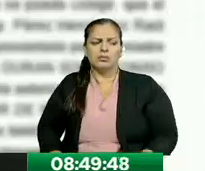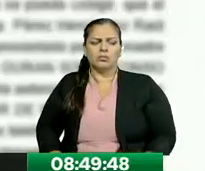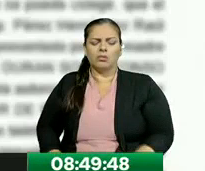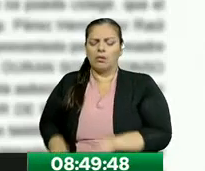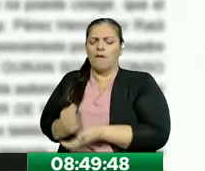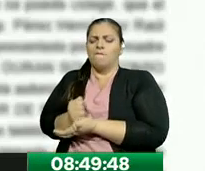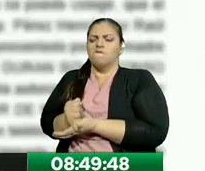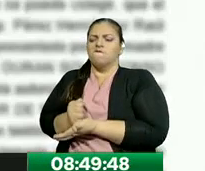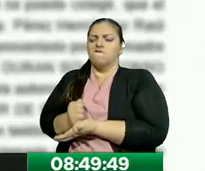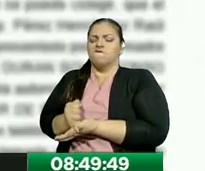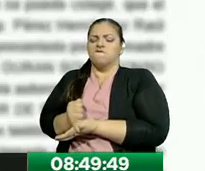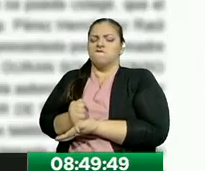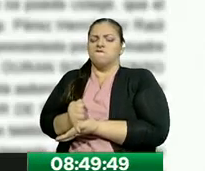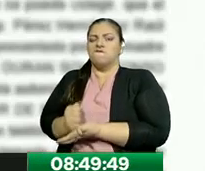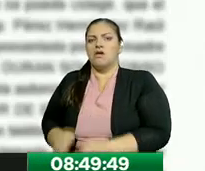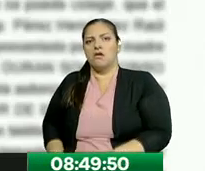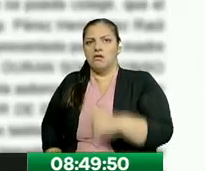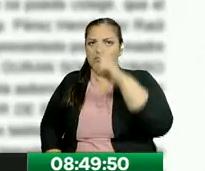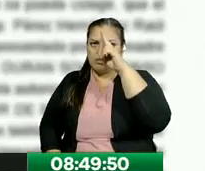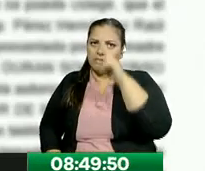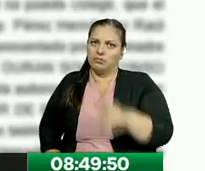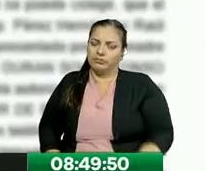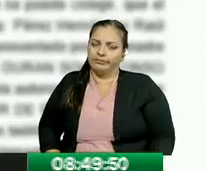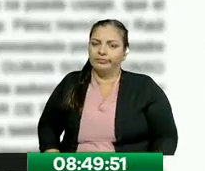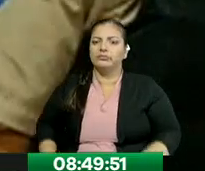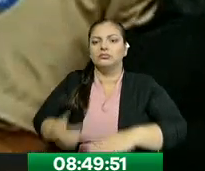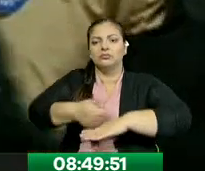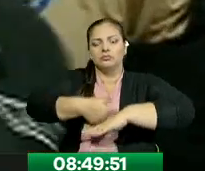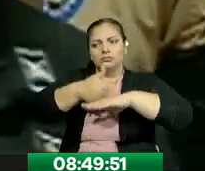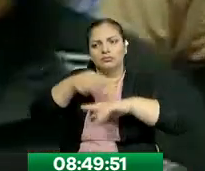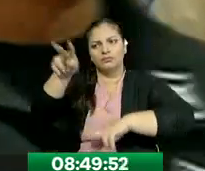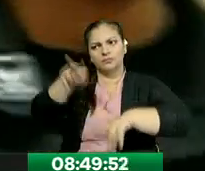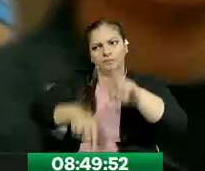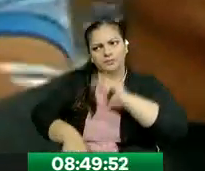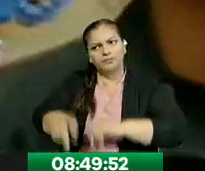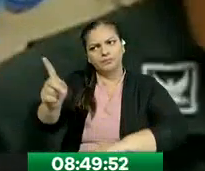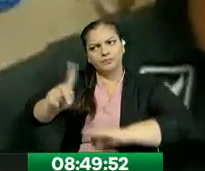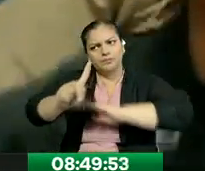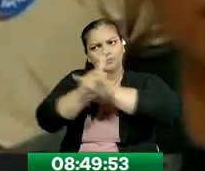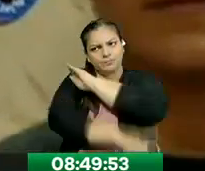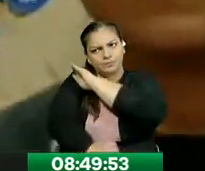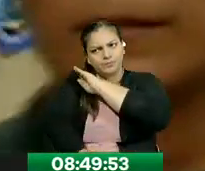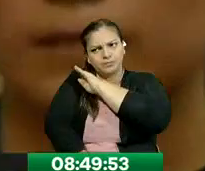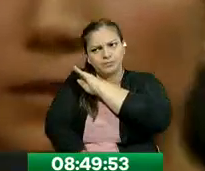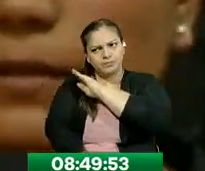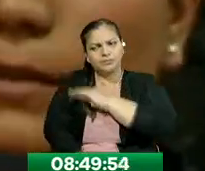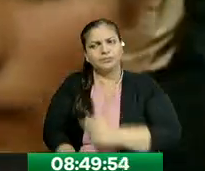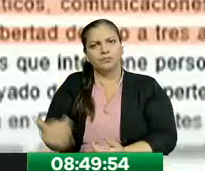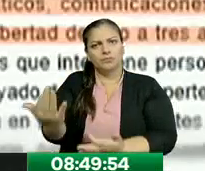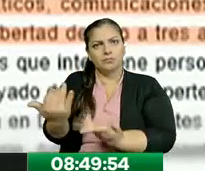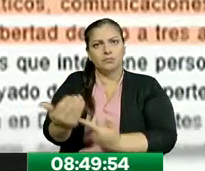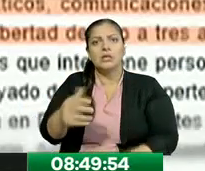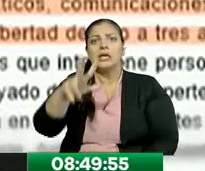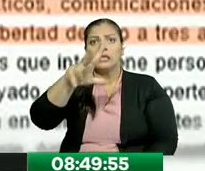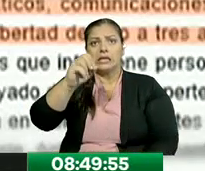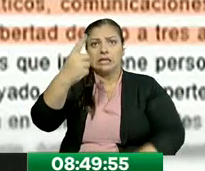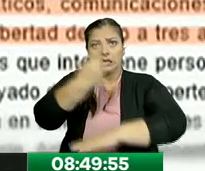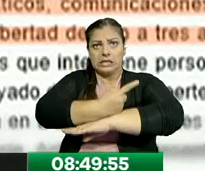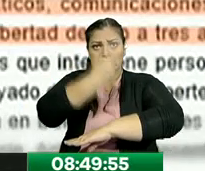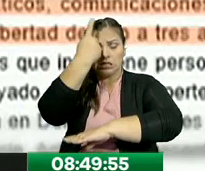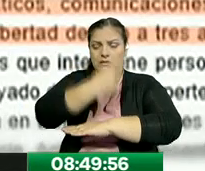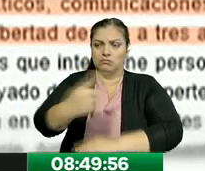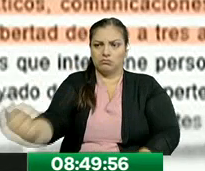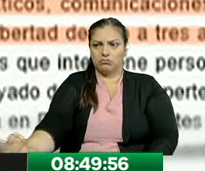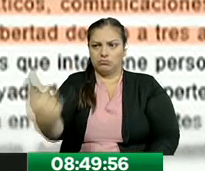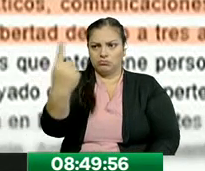fuerza. En la audiencia de formulación de cargos se le ordenaron medidas sustitutivas. En 30 días se realizará una nueva diligencia penal por